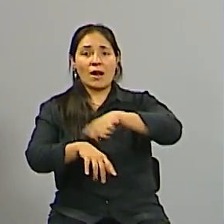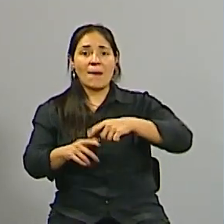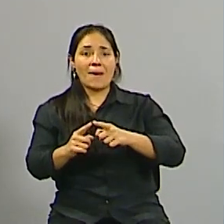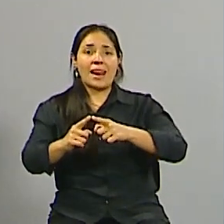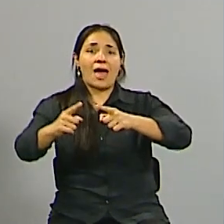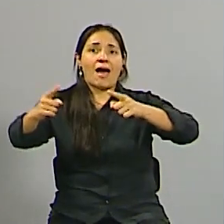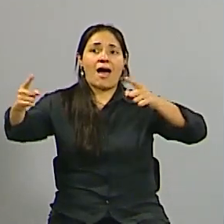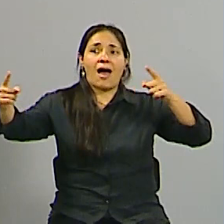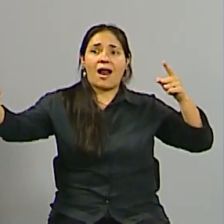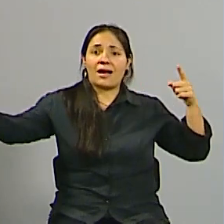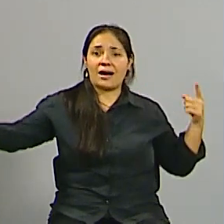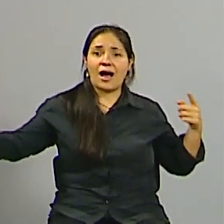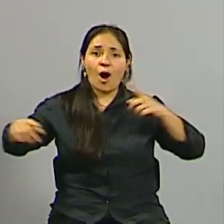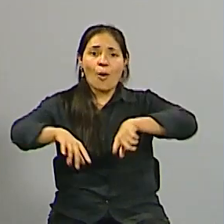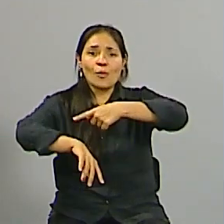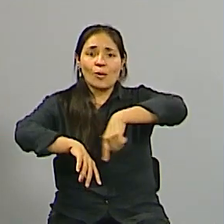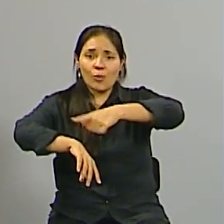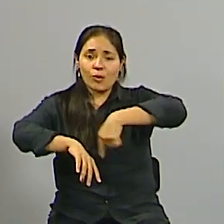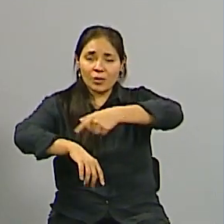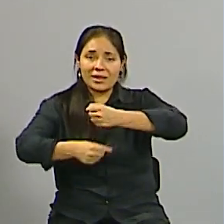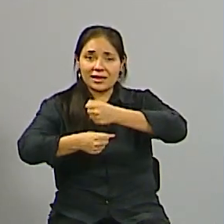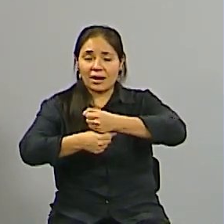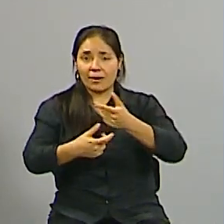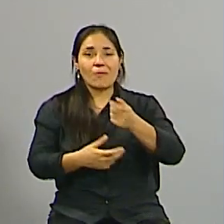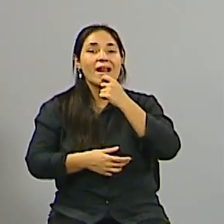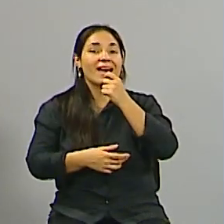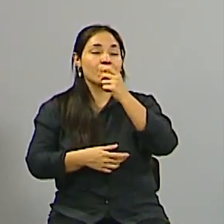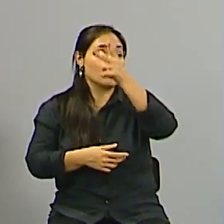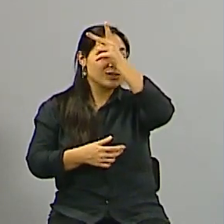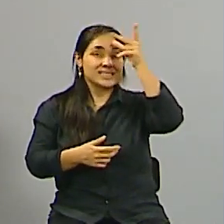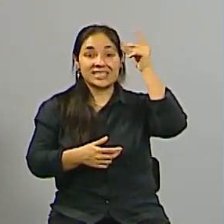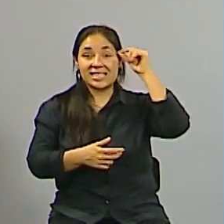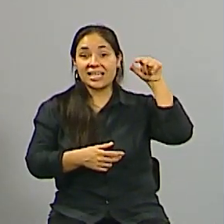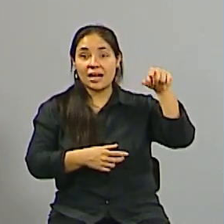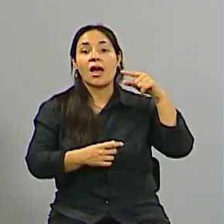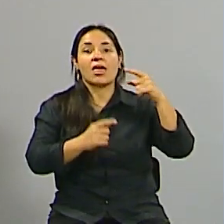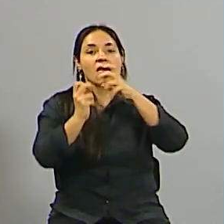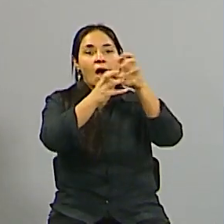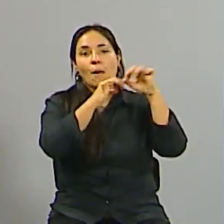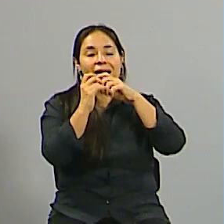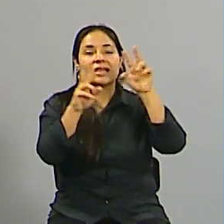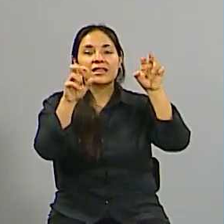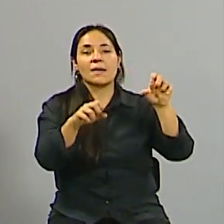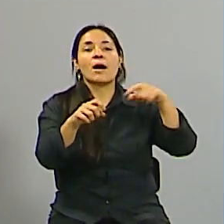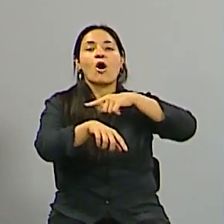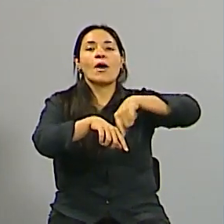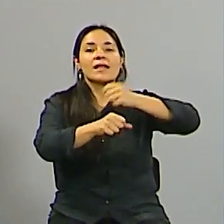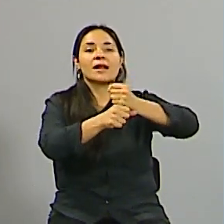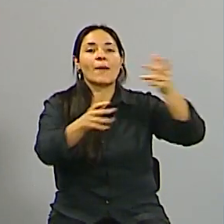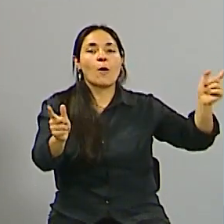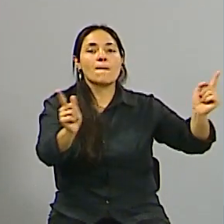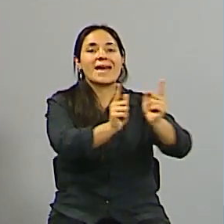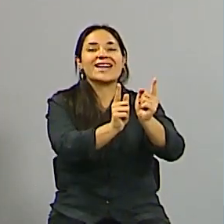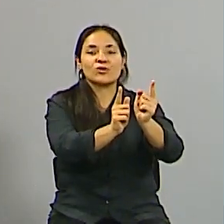más larga, más extendida. Incluso, fíjate, Chile acaba de abrir la discusión de la reducción de la jornada de trabajo